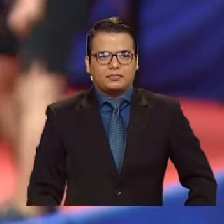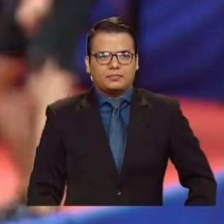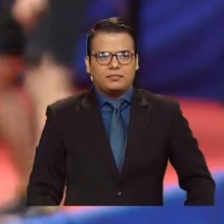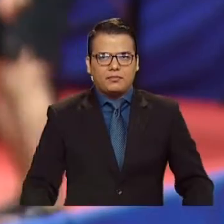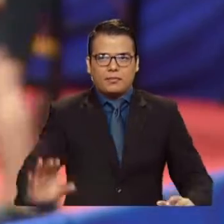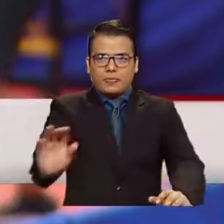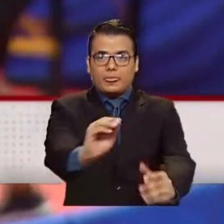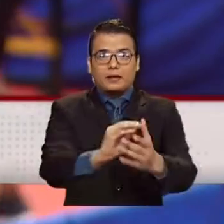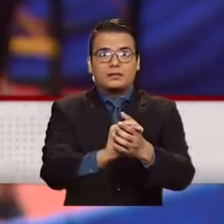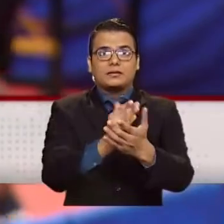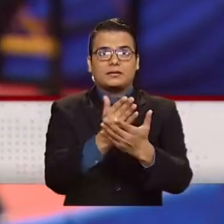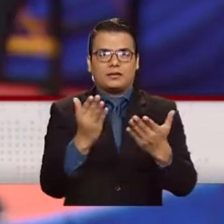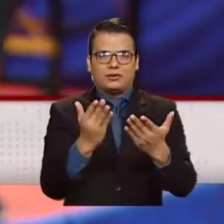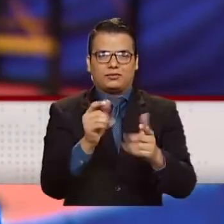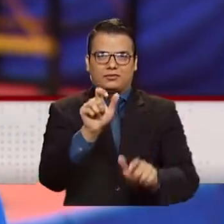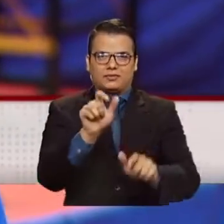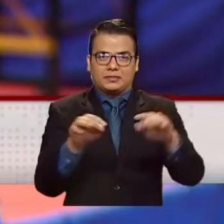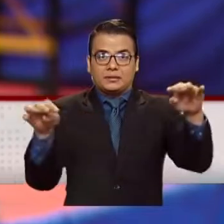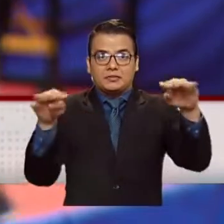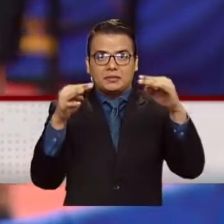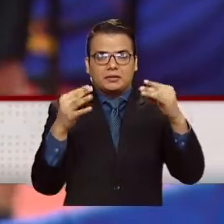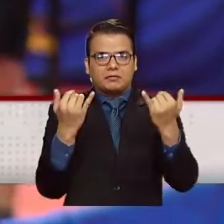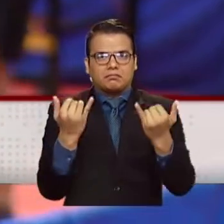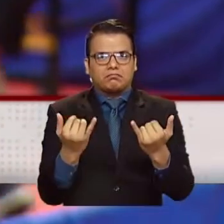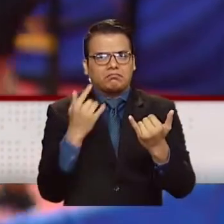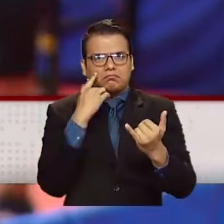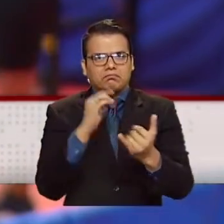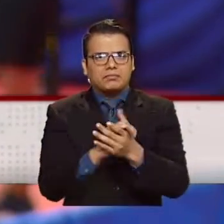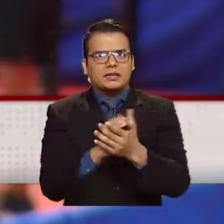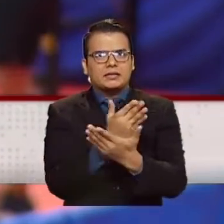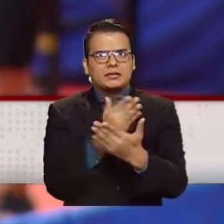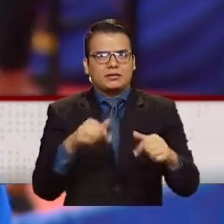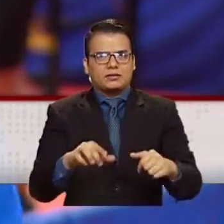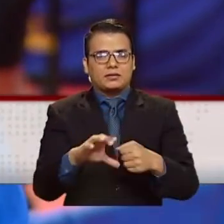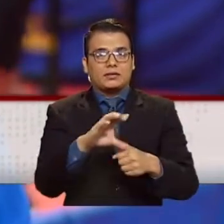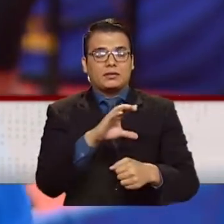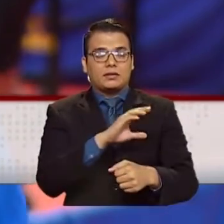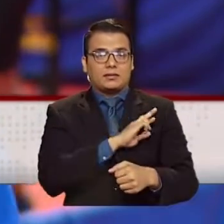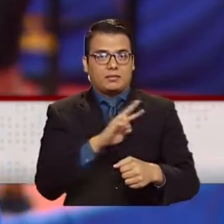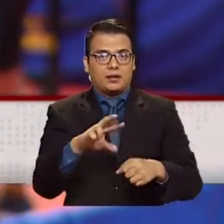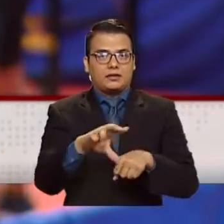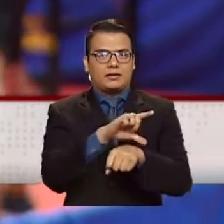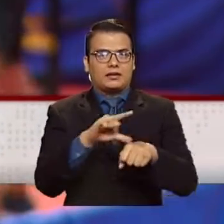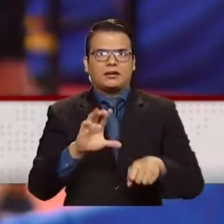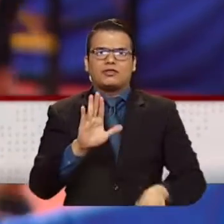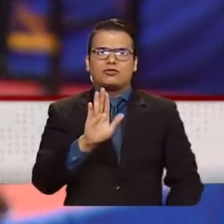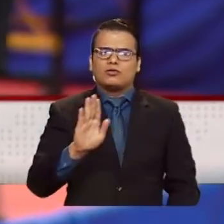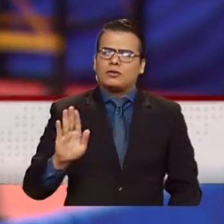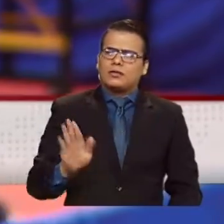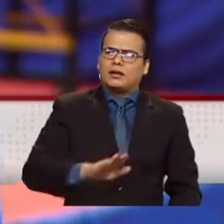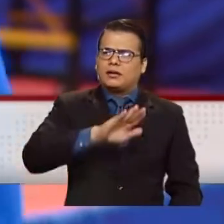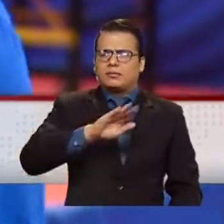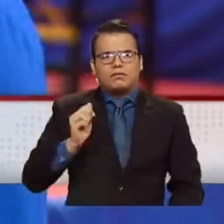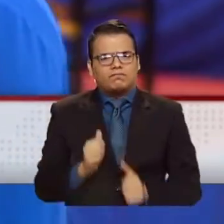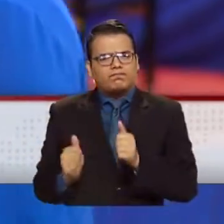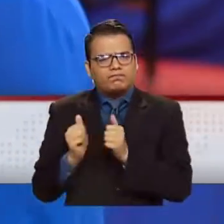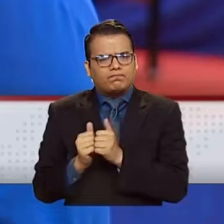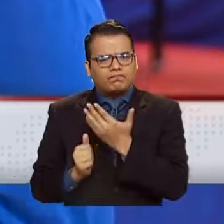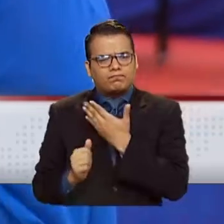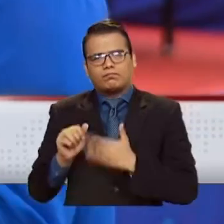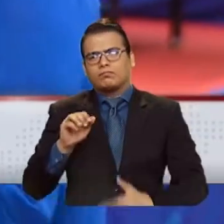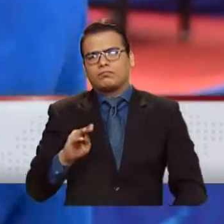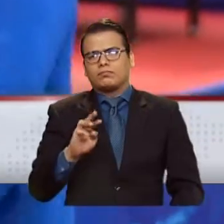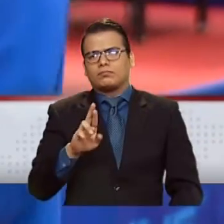Un cordial saludo para los televidentes de Telepacífico Noticias. Los saludo desde la Liga Vallecaucana de Tenis de Mesa. A mi lado, Briani